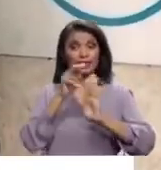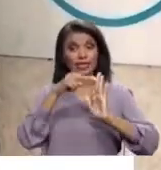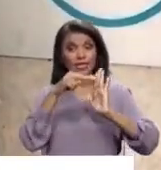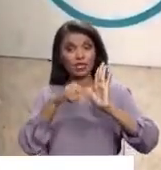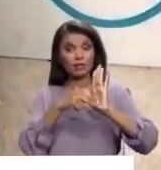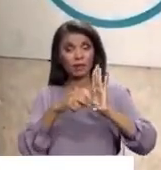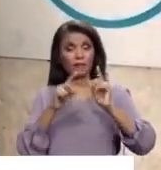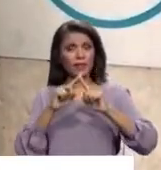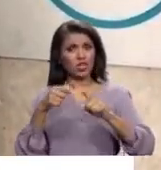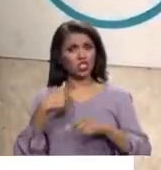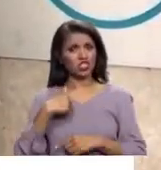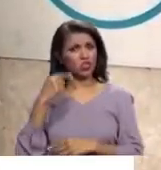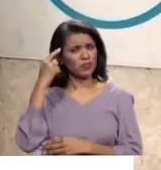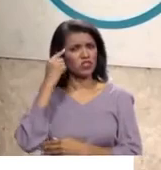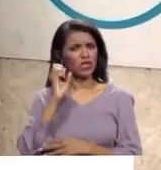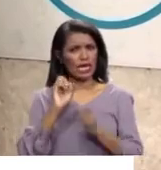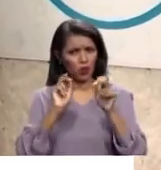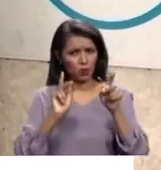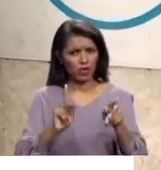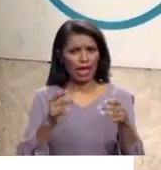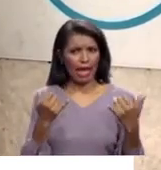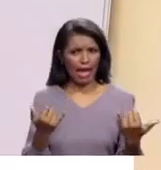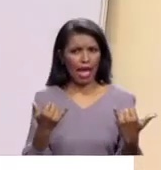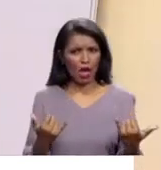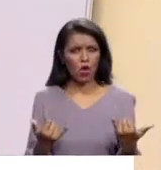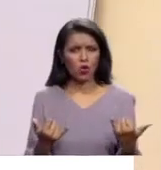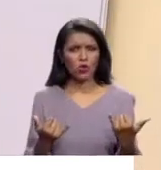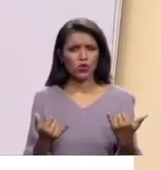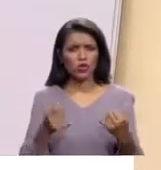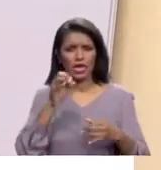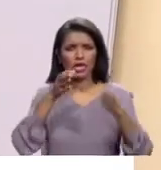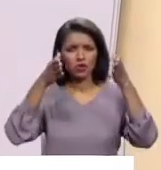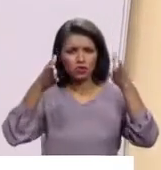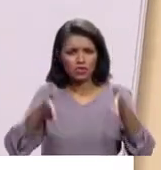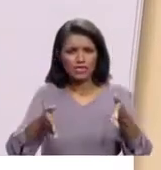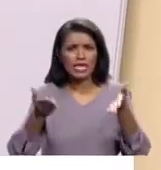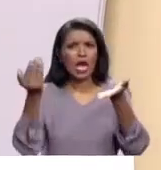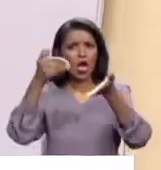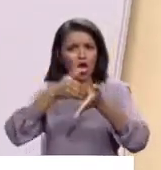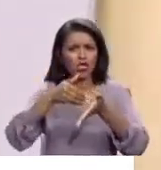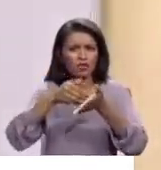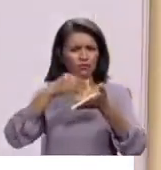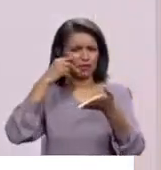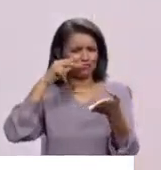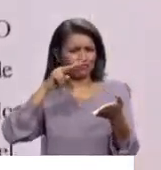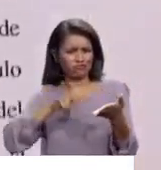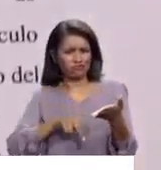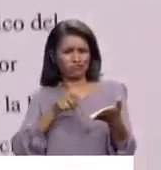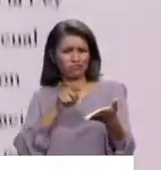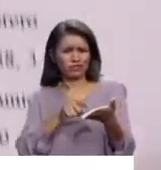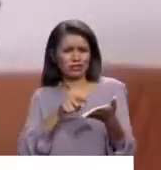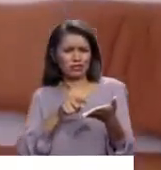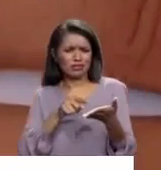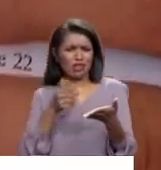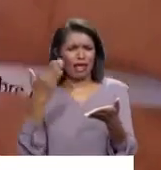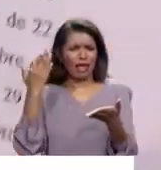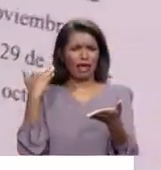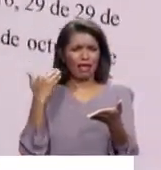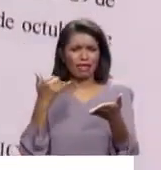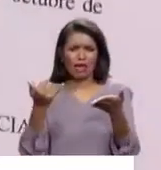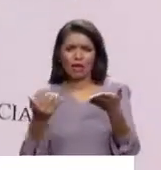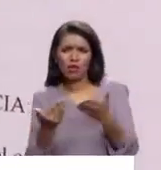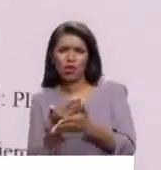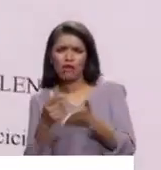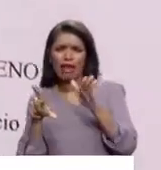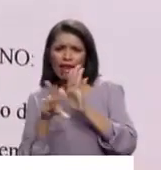pero yo creo que es la oportunidad que tiene el Pleno de la Corte Suprema de Justicia a decir, si hay una diferenciación por el